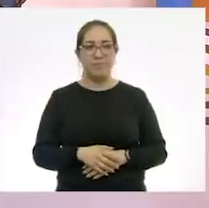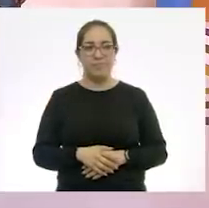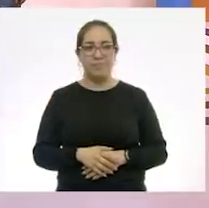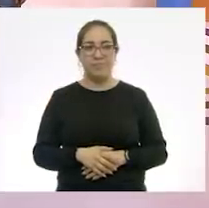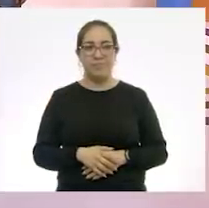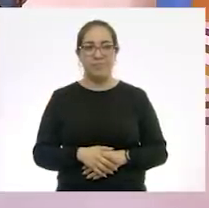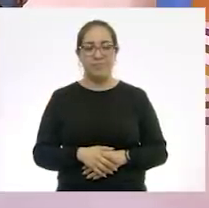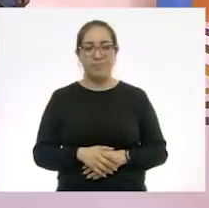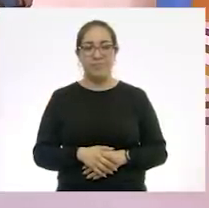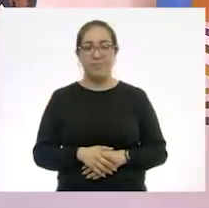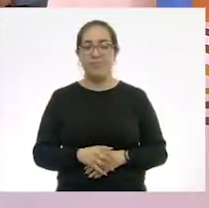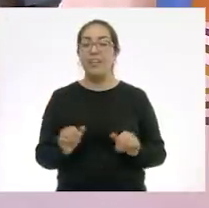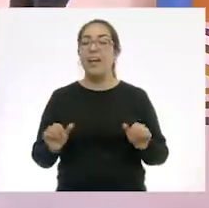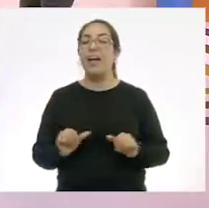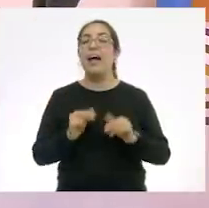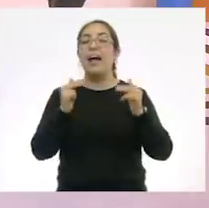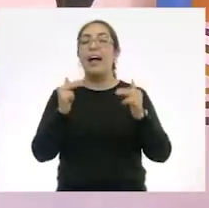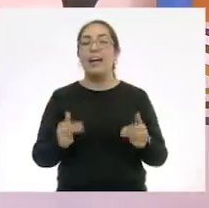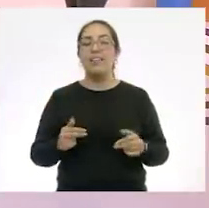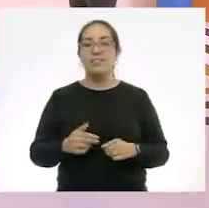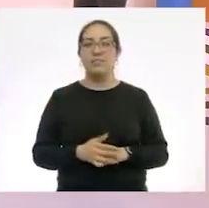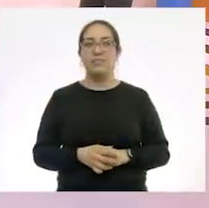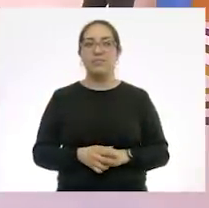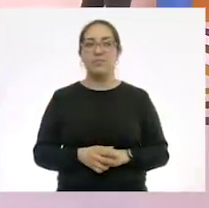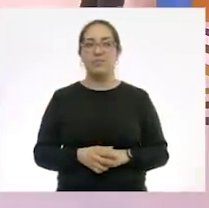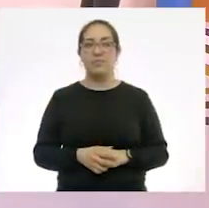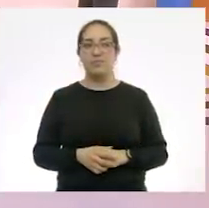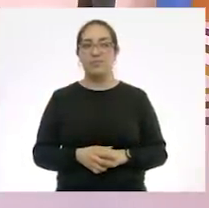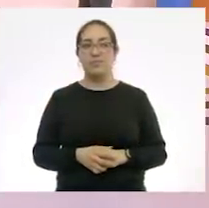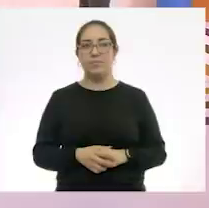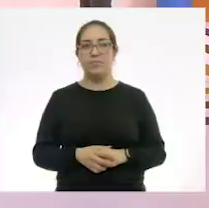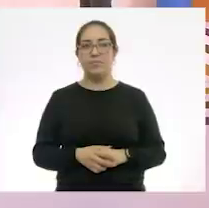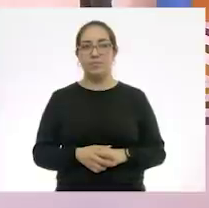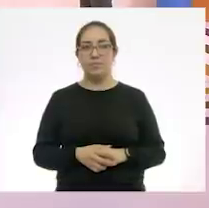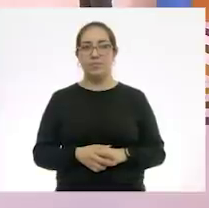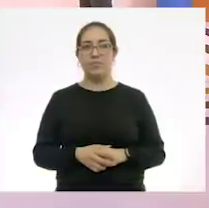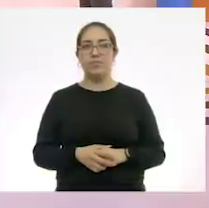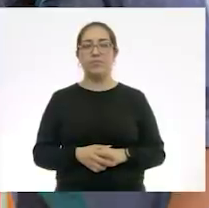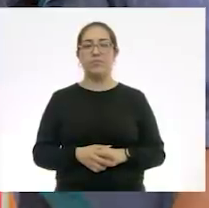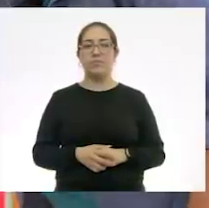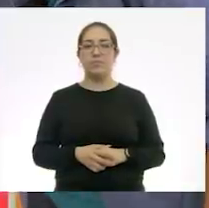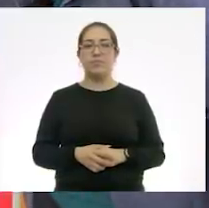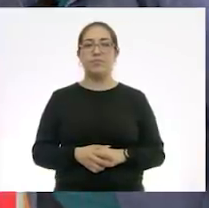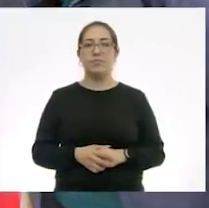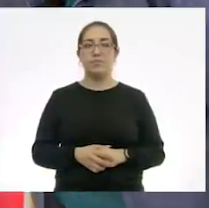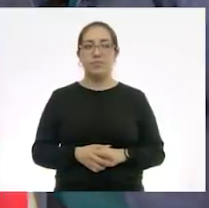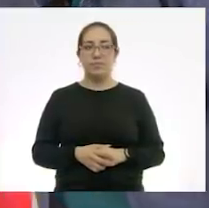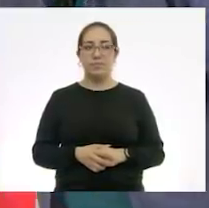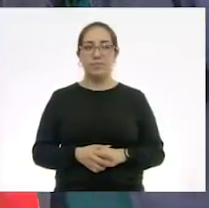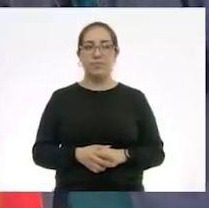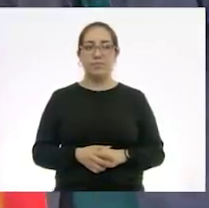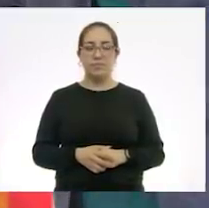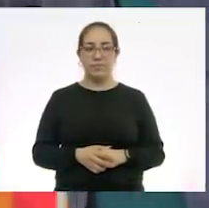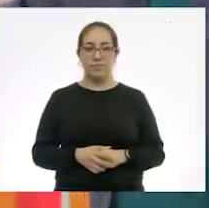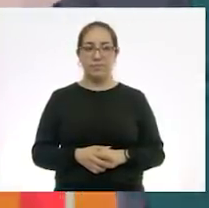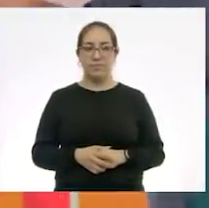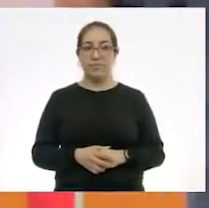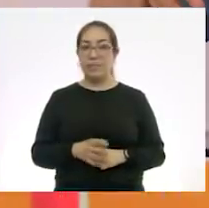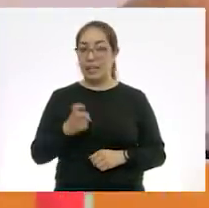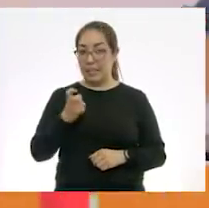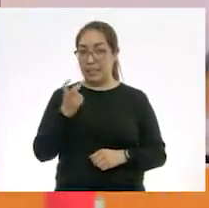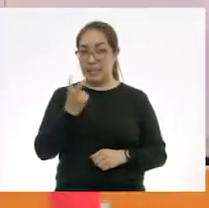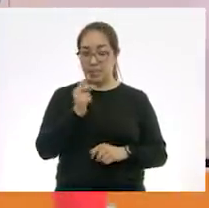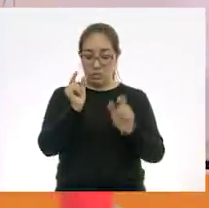he visto. Ah, es que estaban más cerca de ti. Perfecto. Ahí están entonces los uréteres. Que son los que van